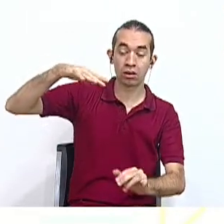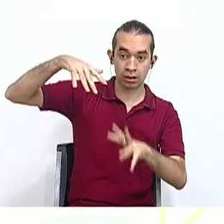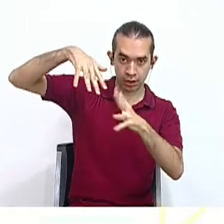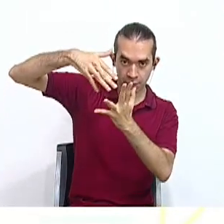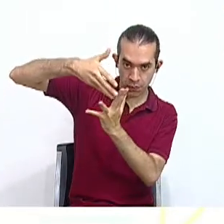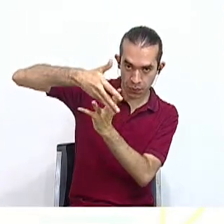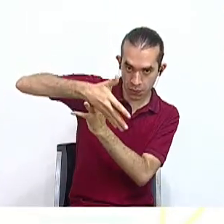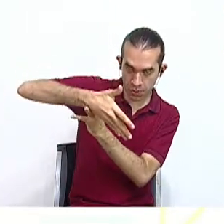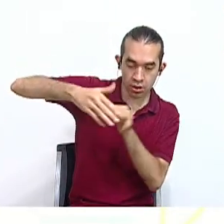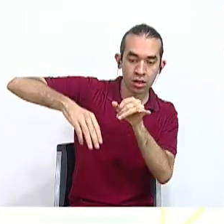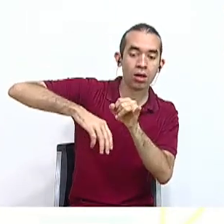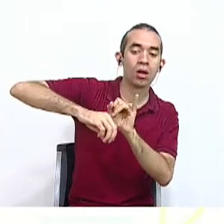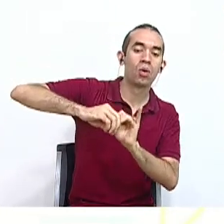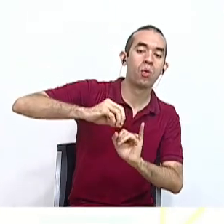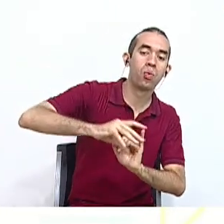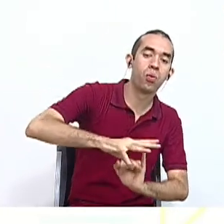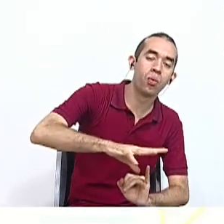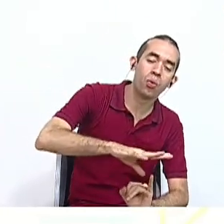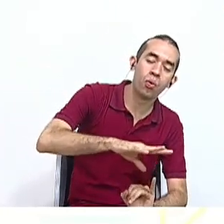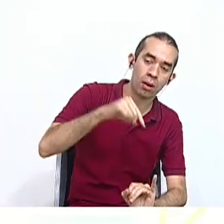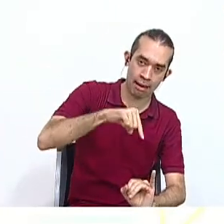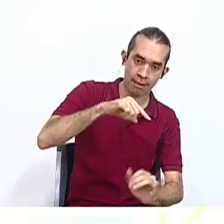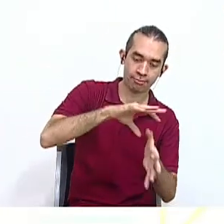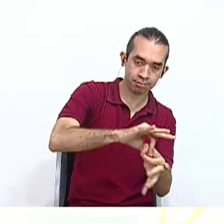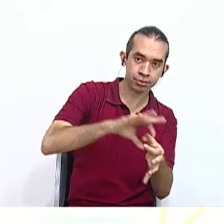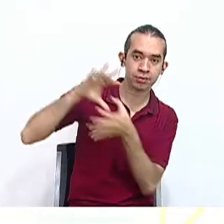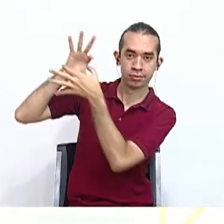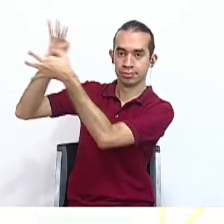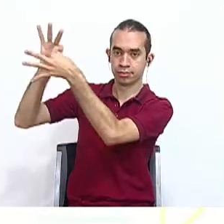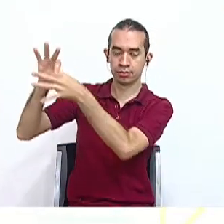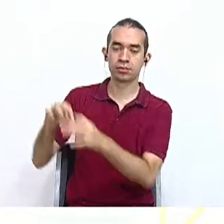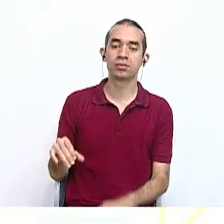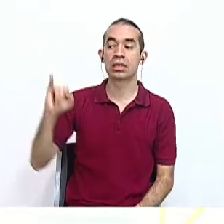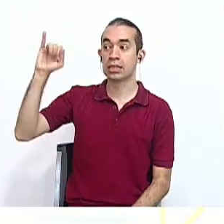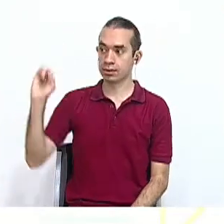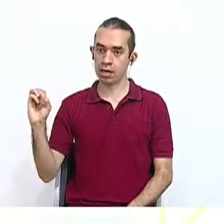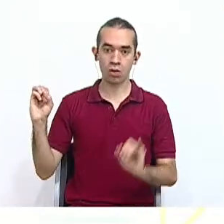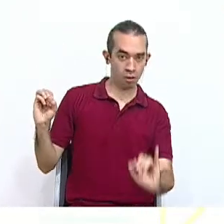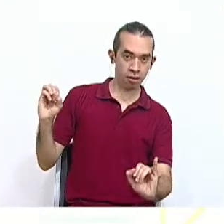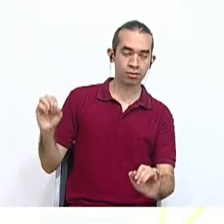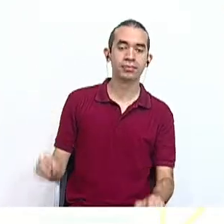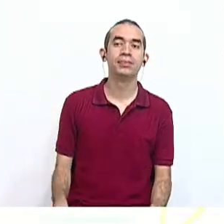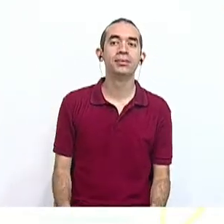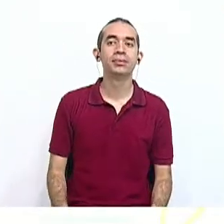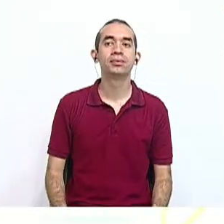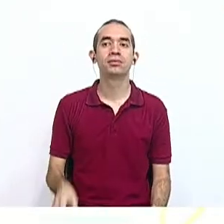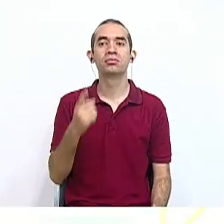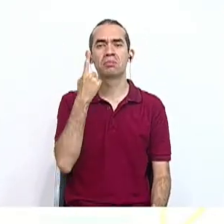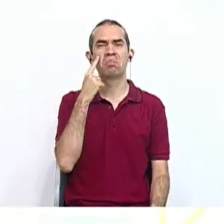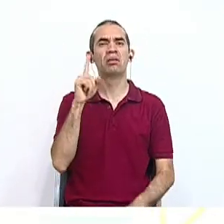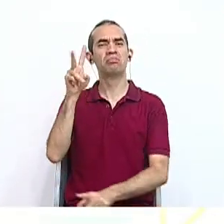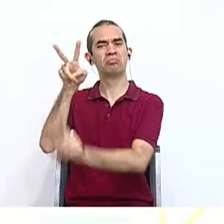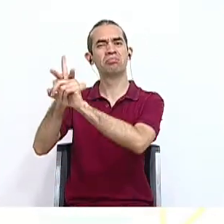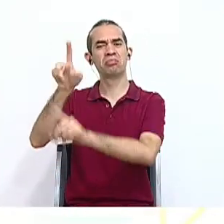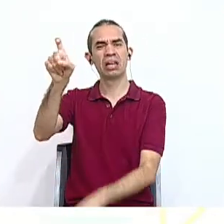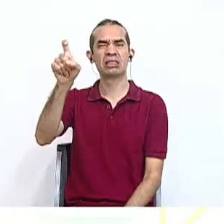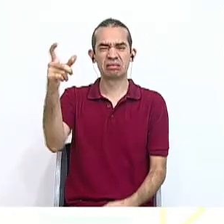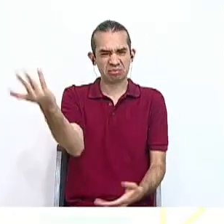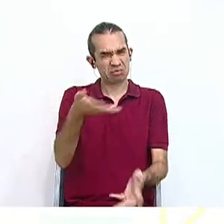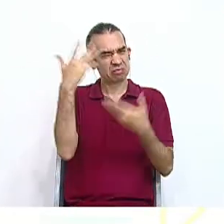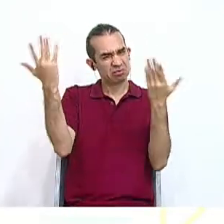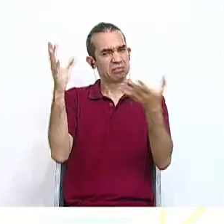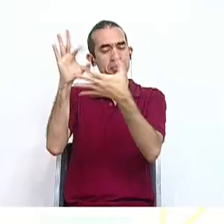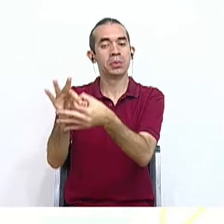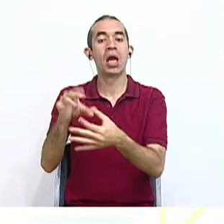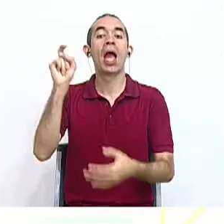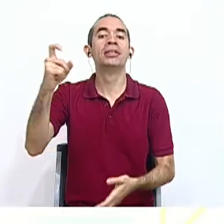después de pasar por el material. Observemos acá que tenemos esta variable X. ¿Quién es X?